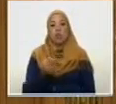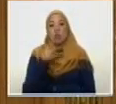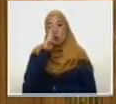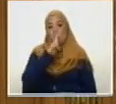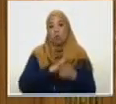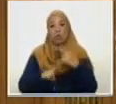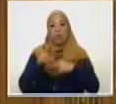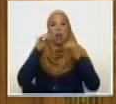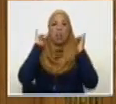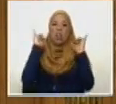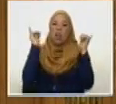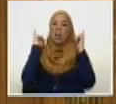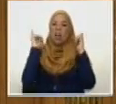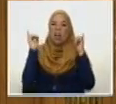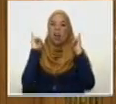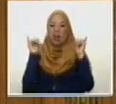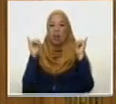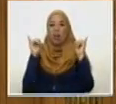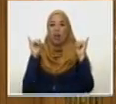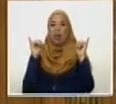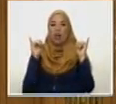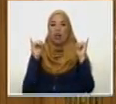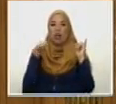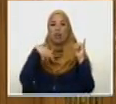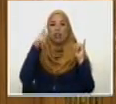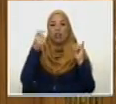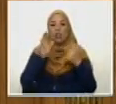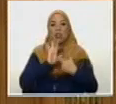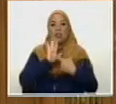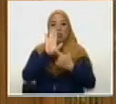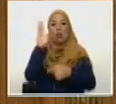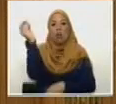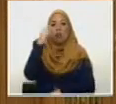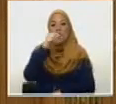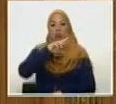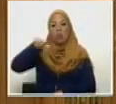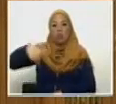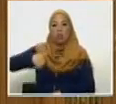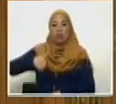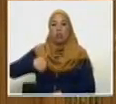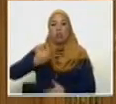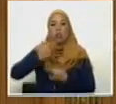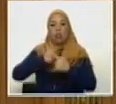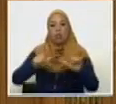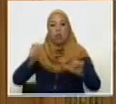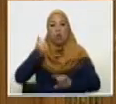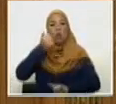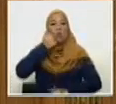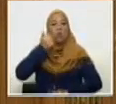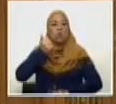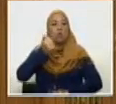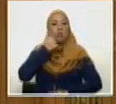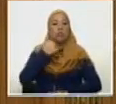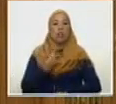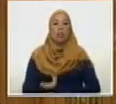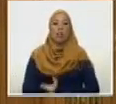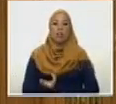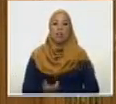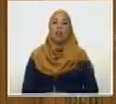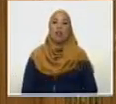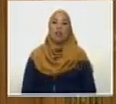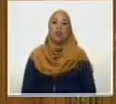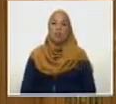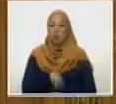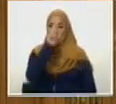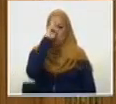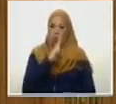conmemoración, de celebración, porque es una muestra más de nuestra disposición de lucha y un honor